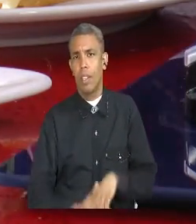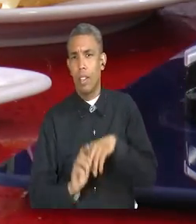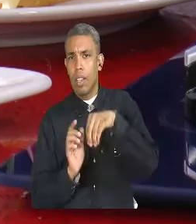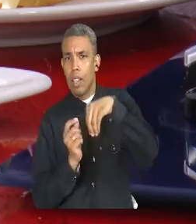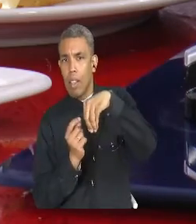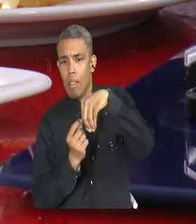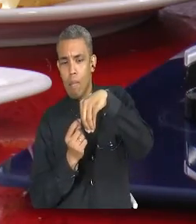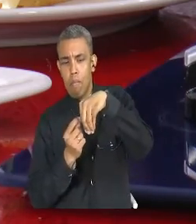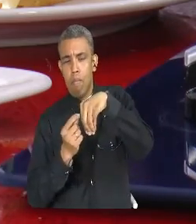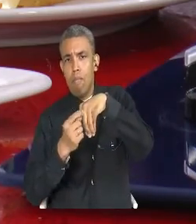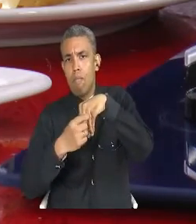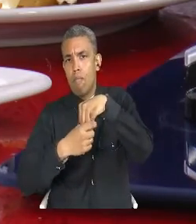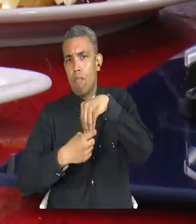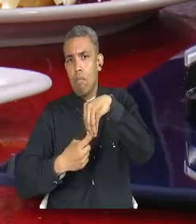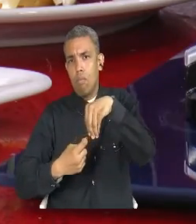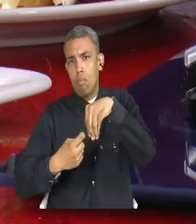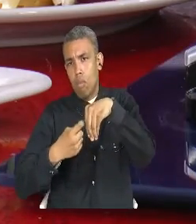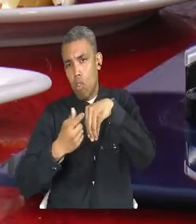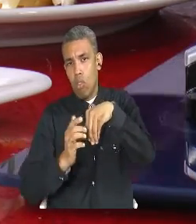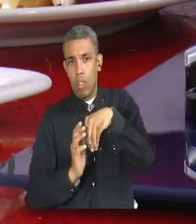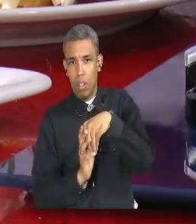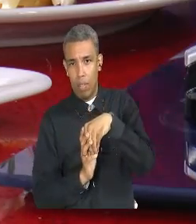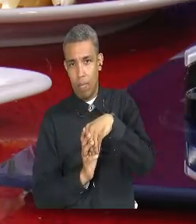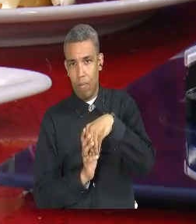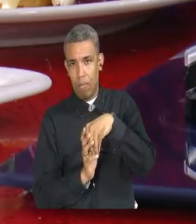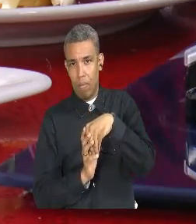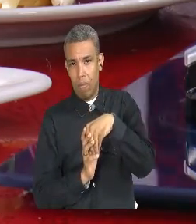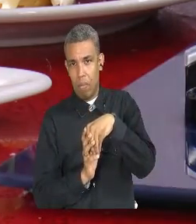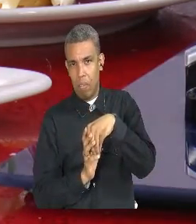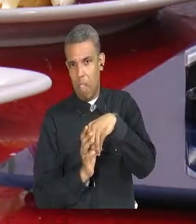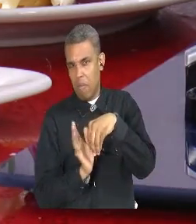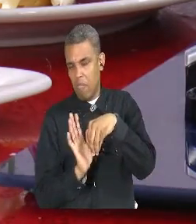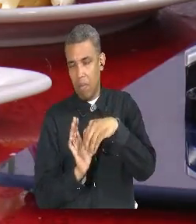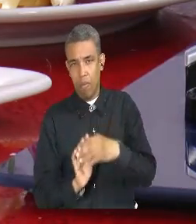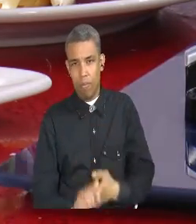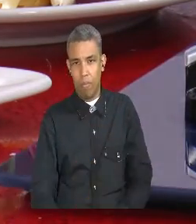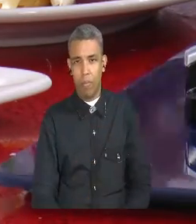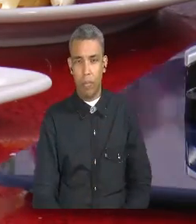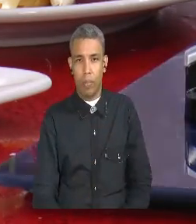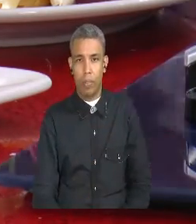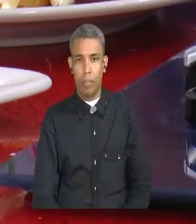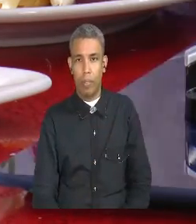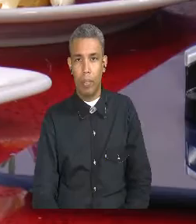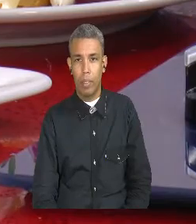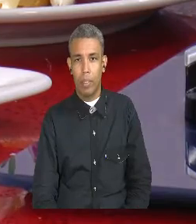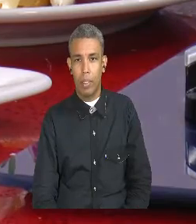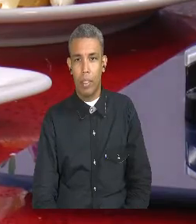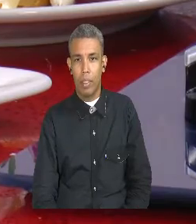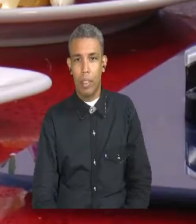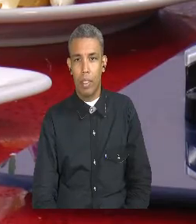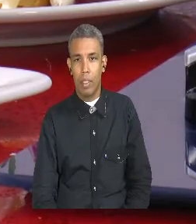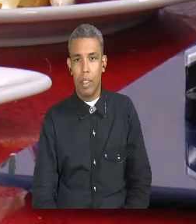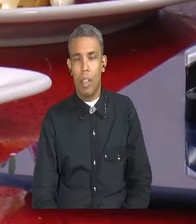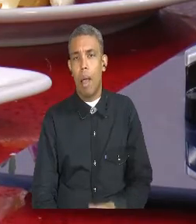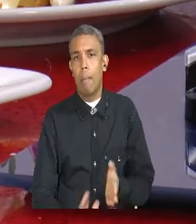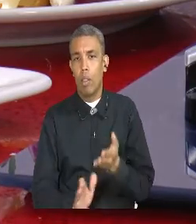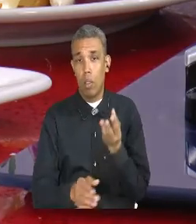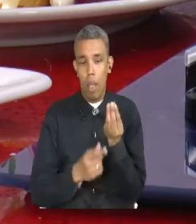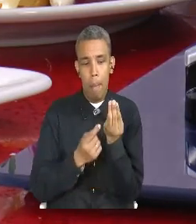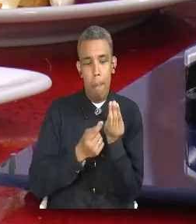quieres adicionarle un toque más de... ¿Okay? Puedes terminar, si quieres dejarlo no, sí, así.